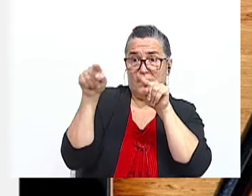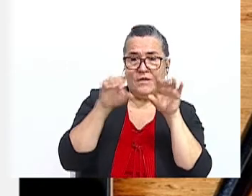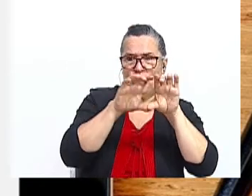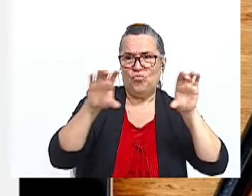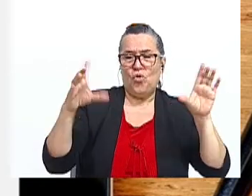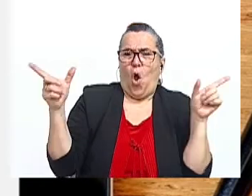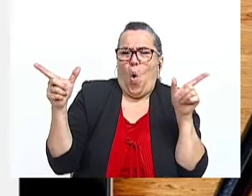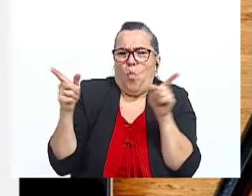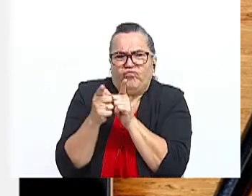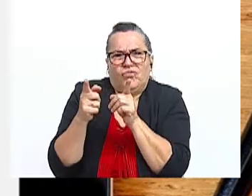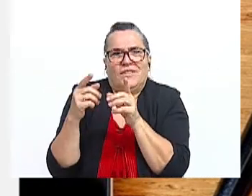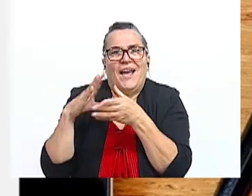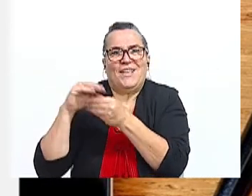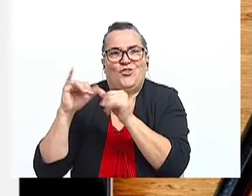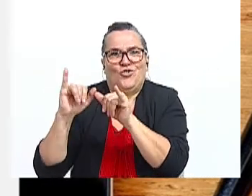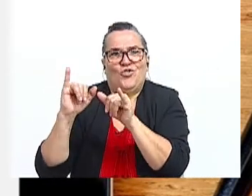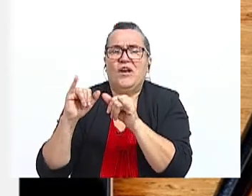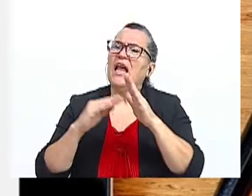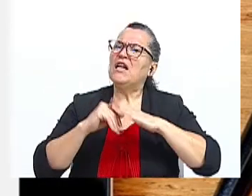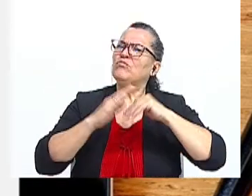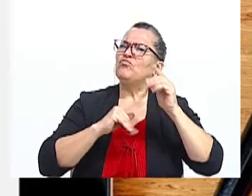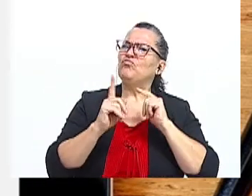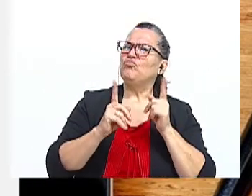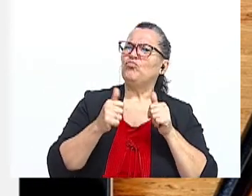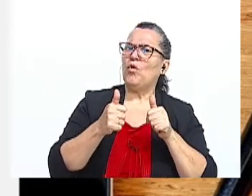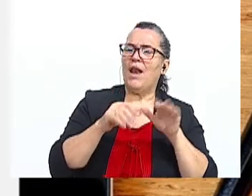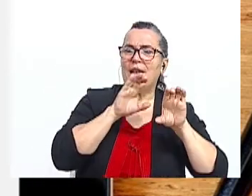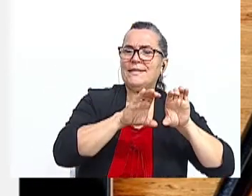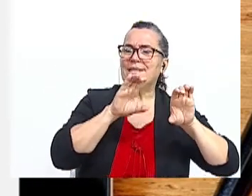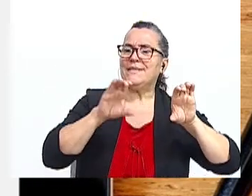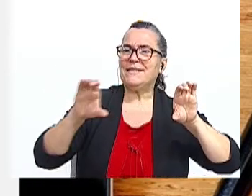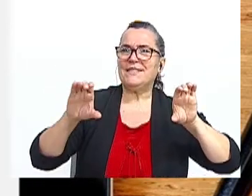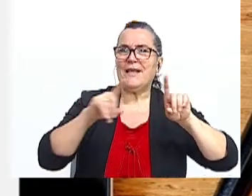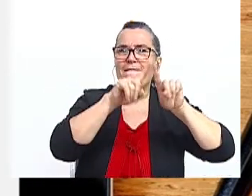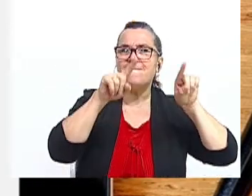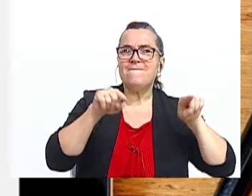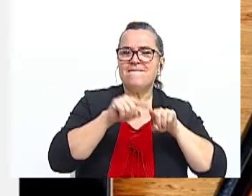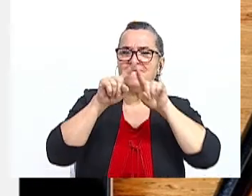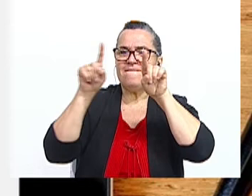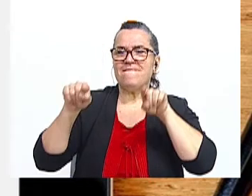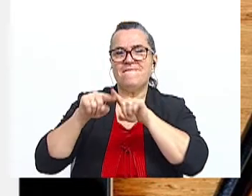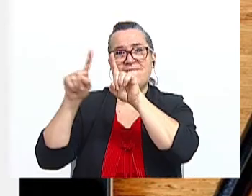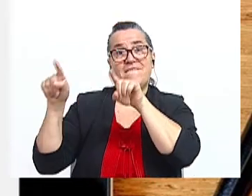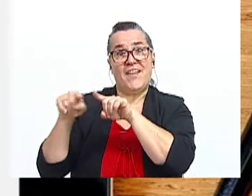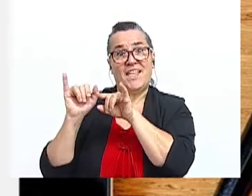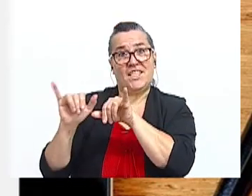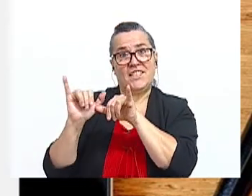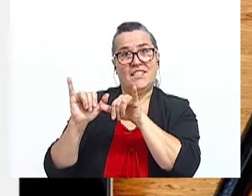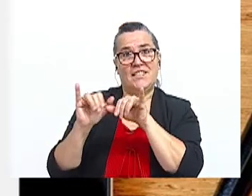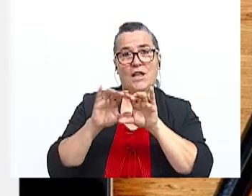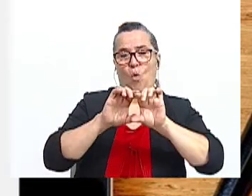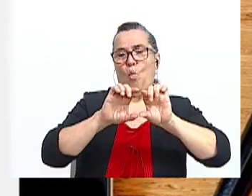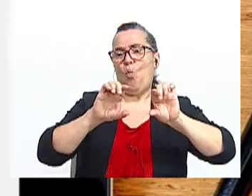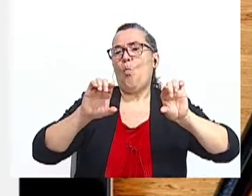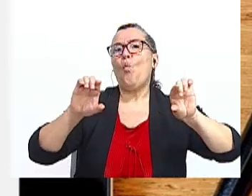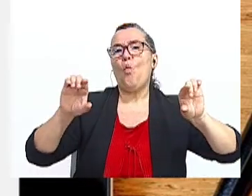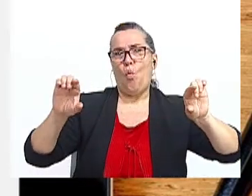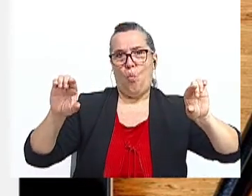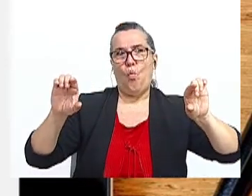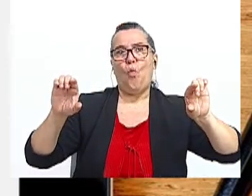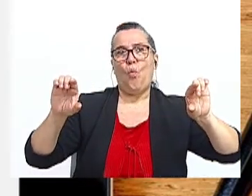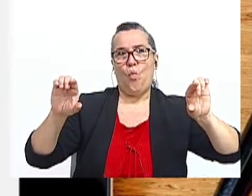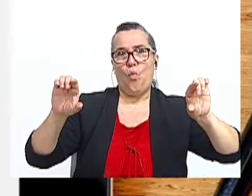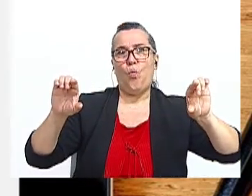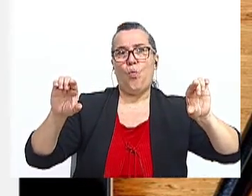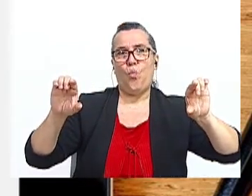historia. Su estructura generalmente es una secuencia de viñetas o recuadros que se colocan en forma horizontal.